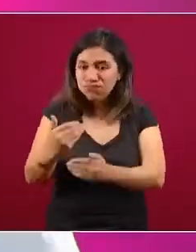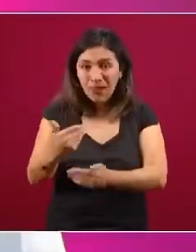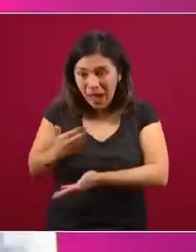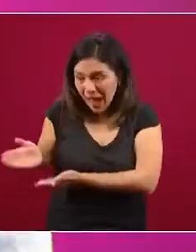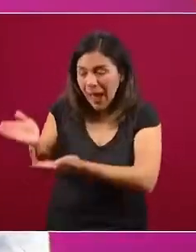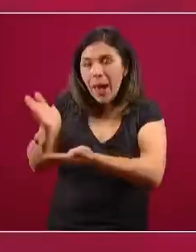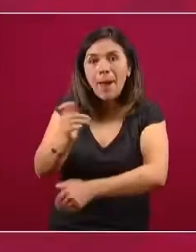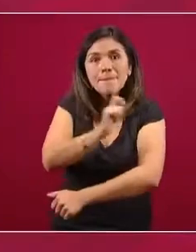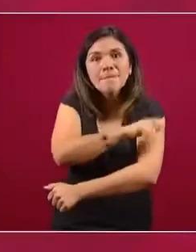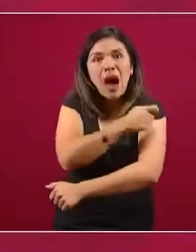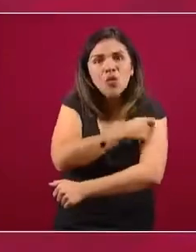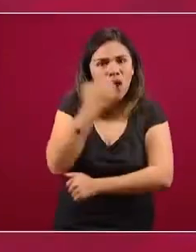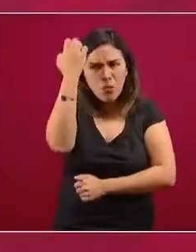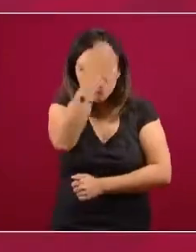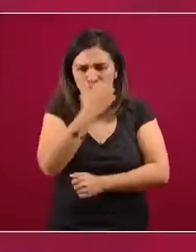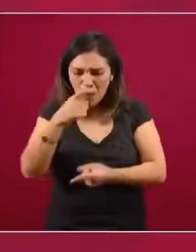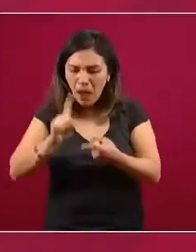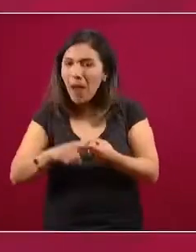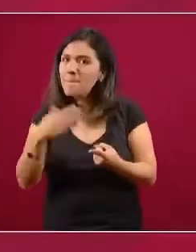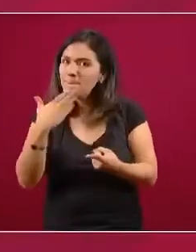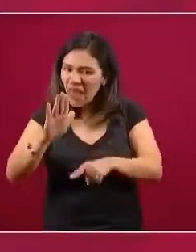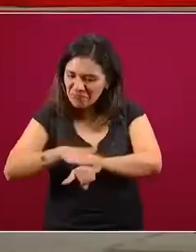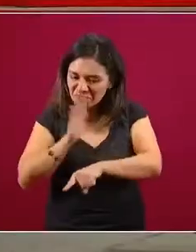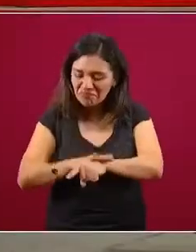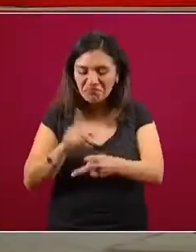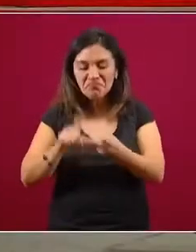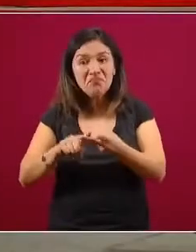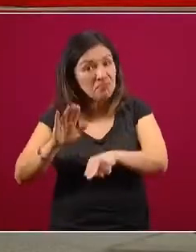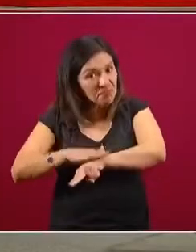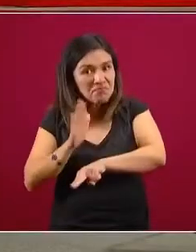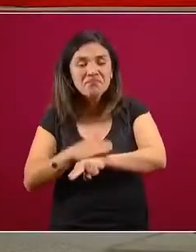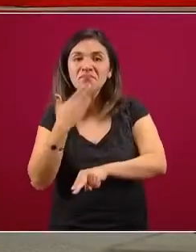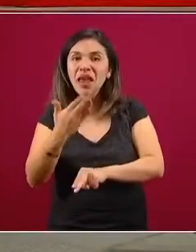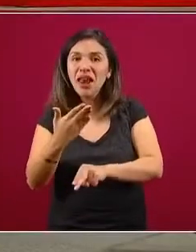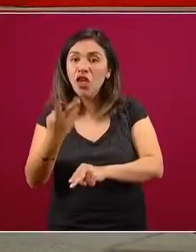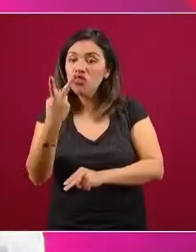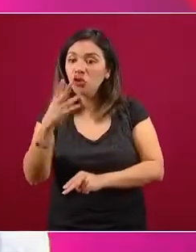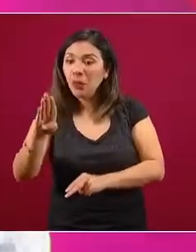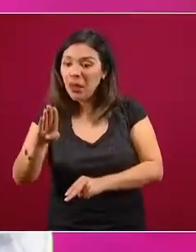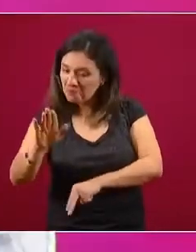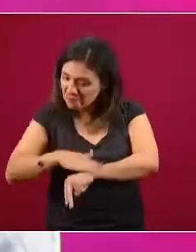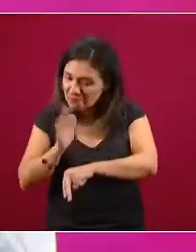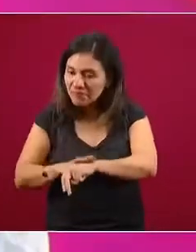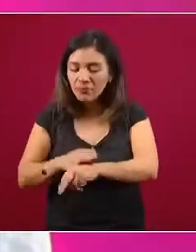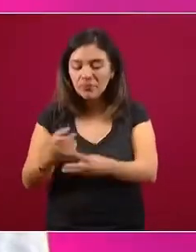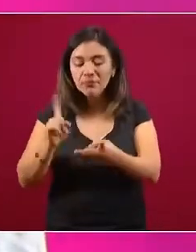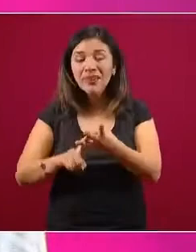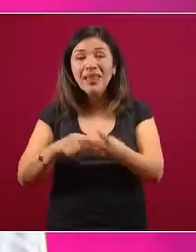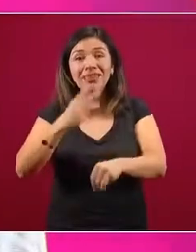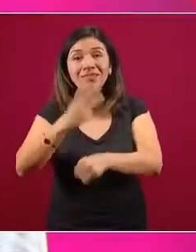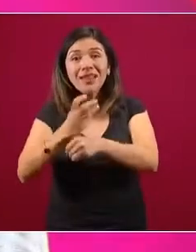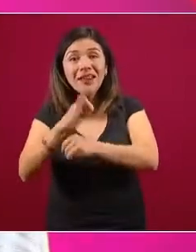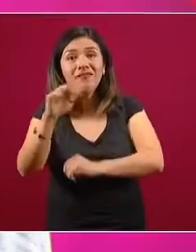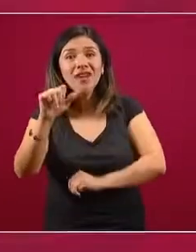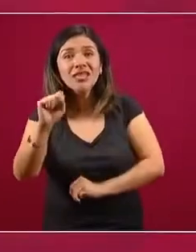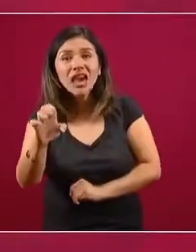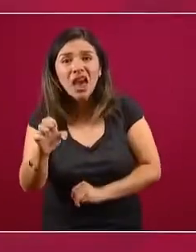que pasan las pruebas de la fase 1, la fase 2, la fase 2B, y cuando se encuentran en la fase